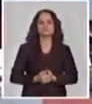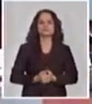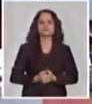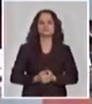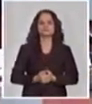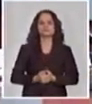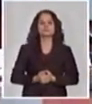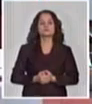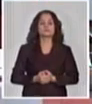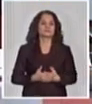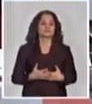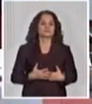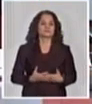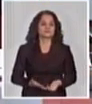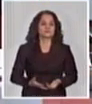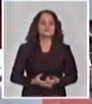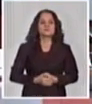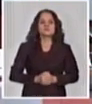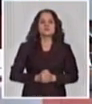Lo que pasa es